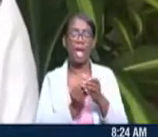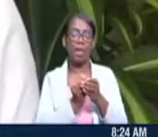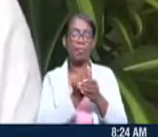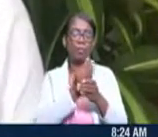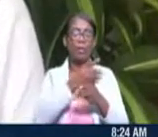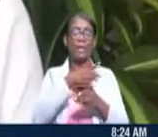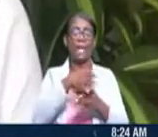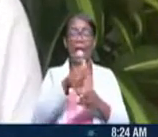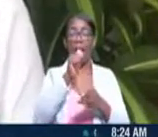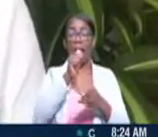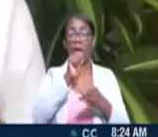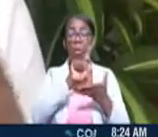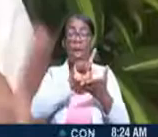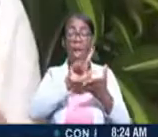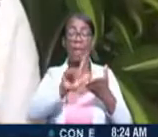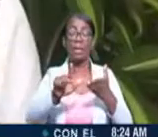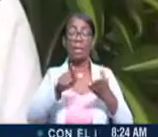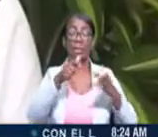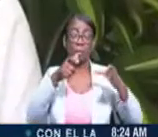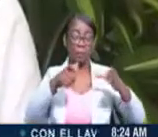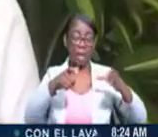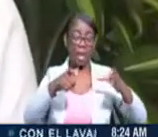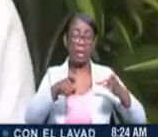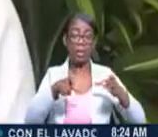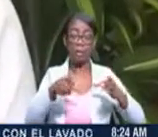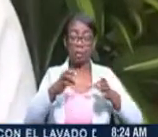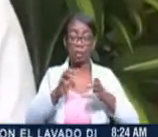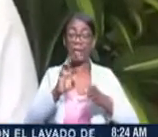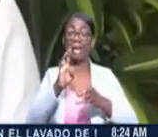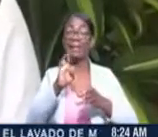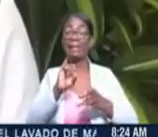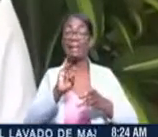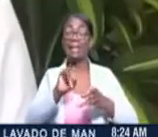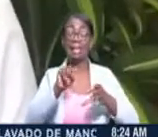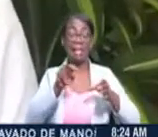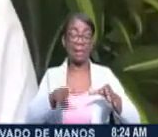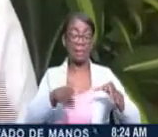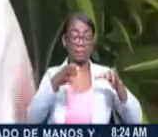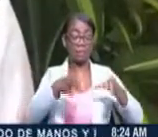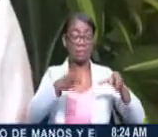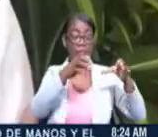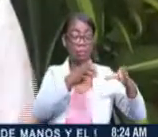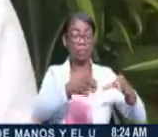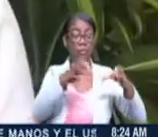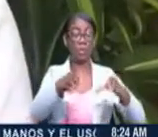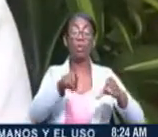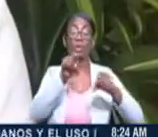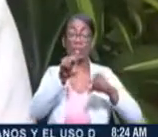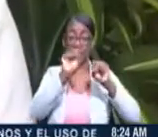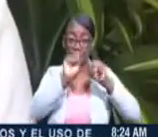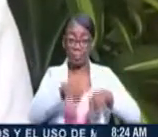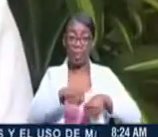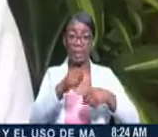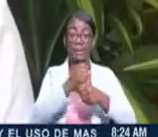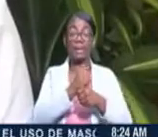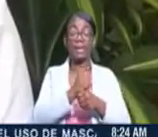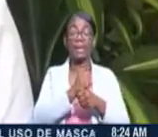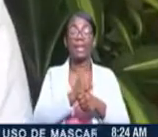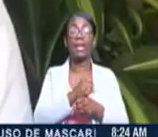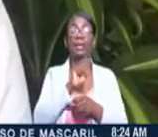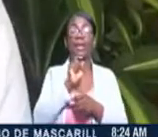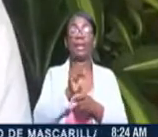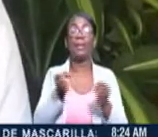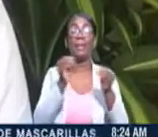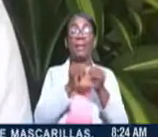limpia, podemos poner unas tinas, unos estanques, y ya usted puede ser productor. Y ahorita mismo lo que más se requiere